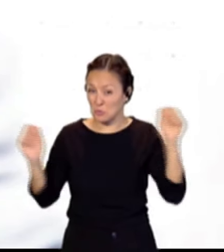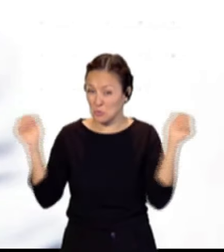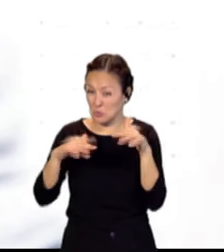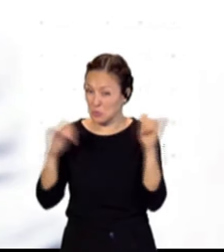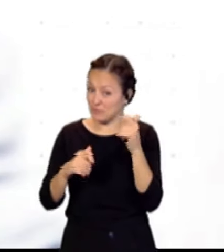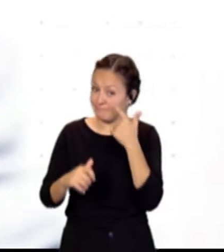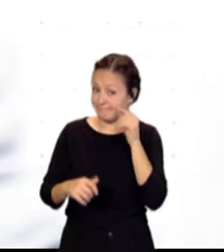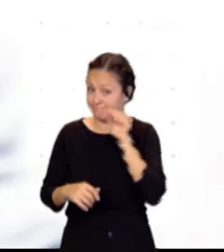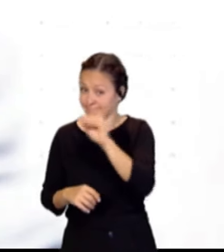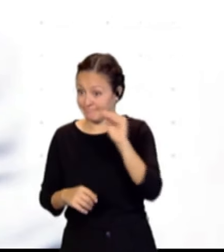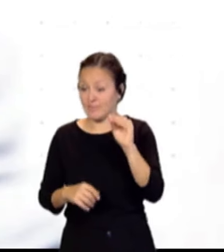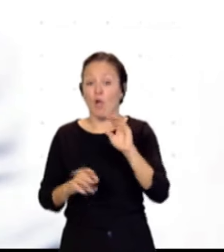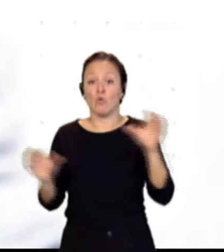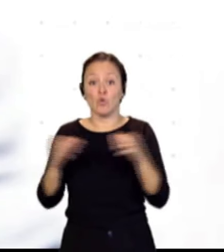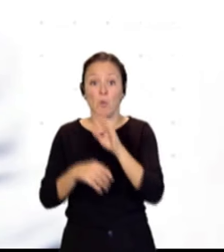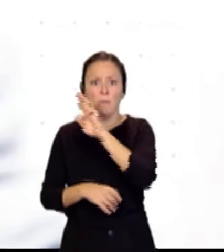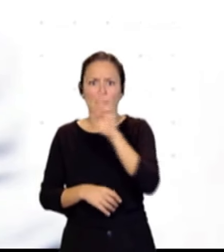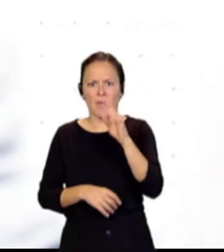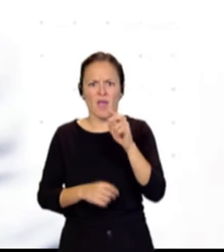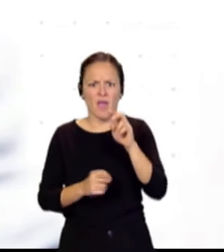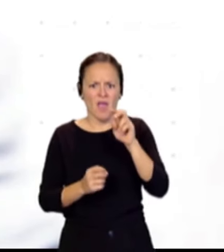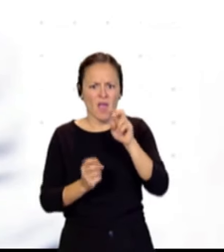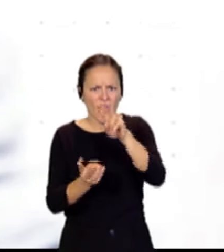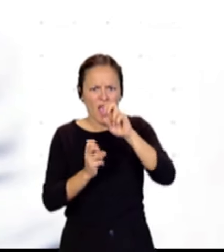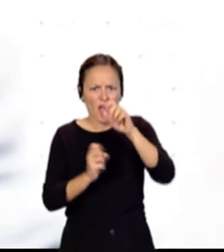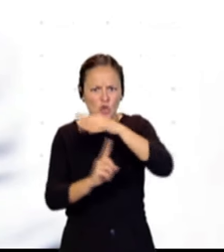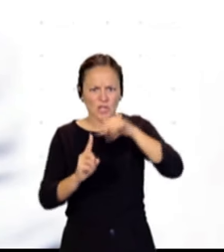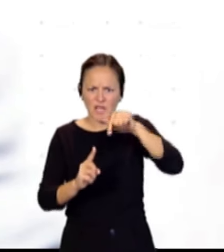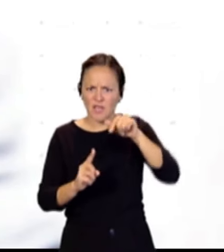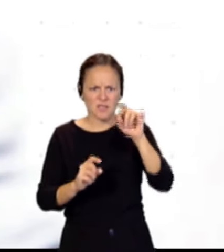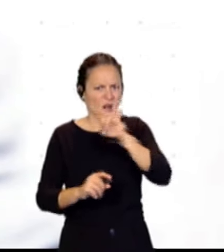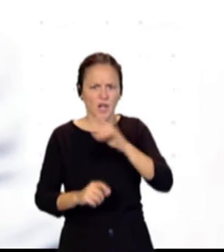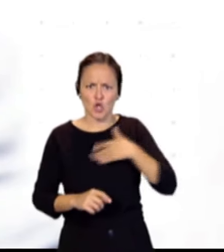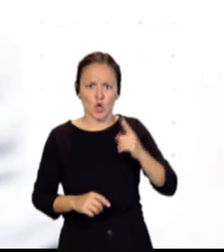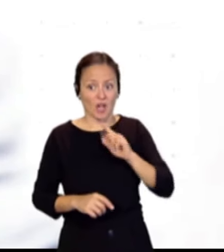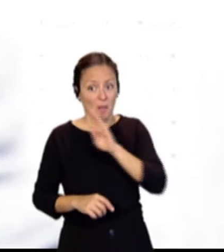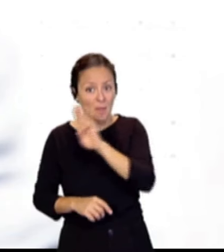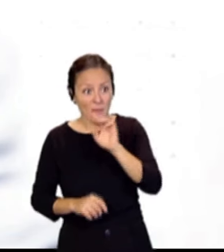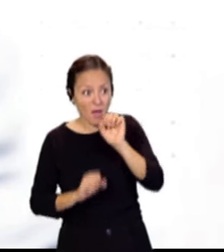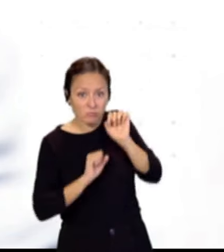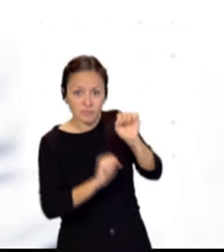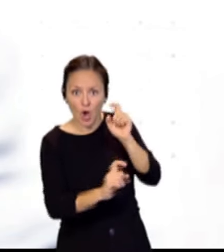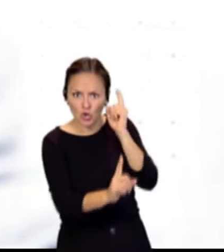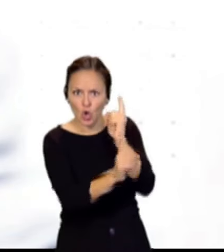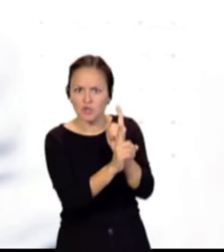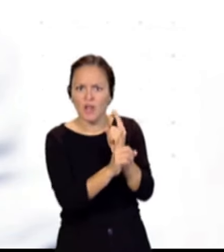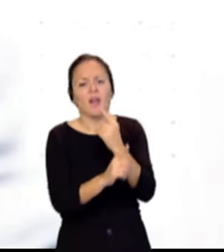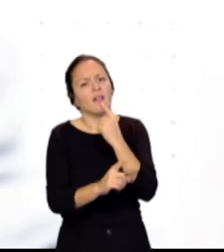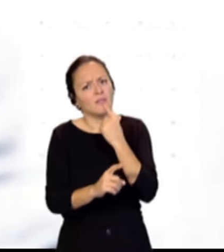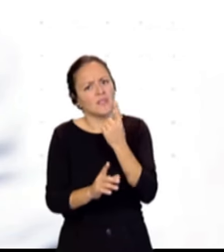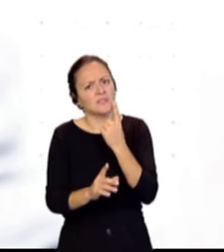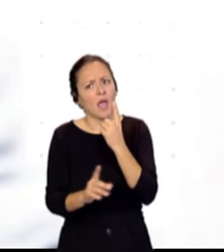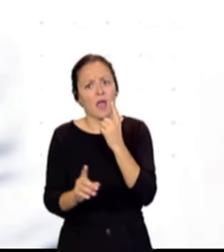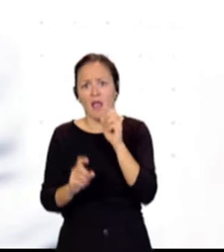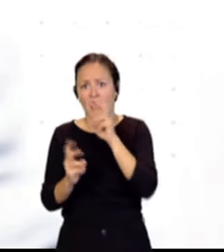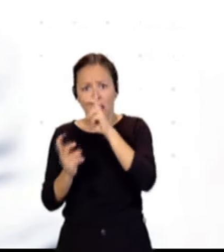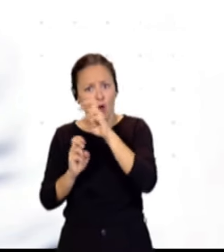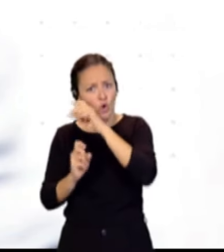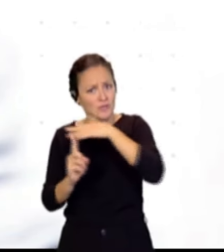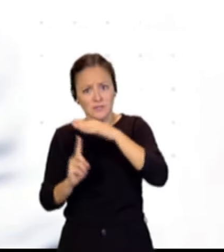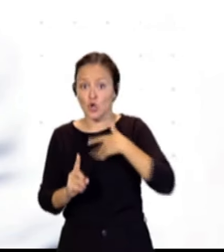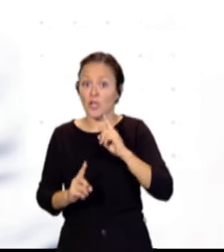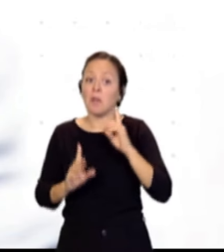bloquea la creación de la cotas San Canarias el rechazo de los populares dispuestos a cobrar eso sí entrada por eh acceder